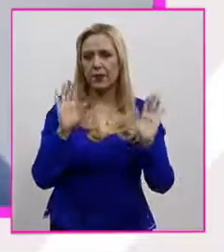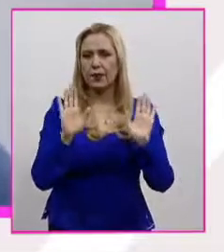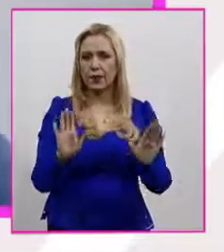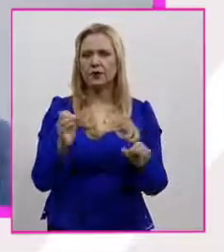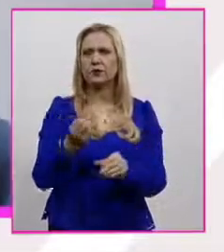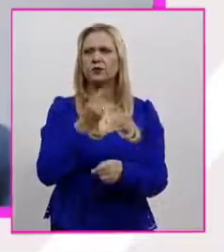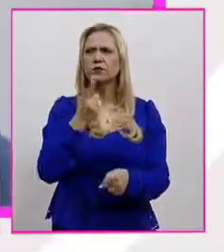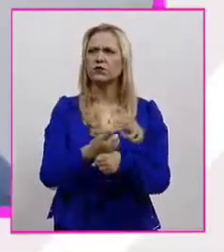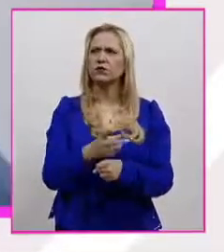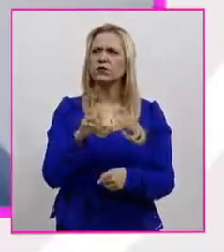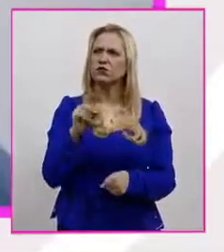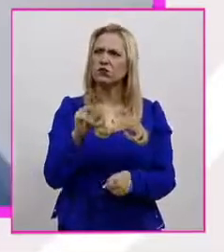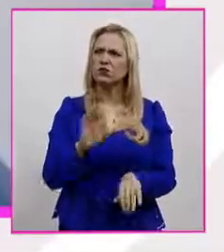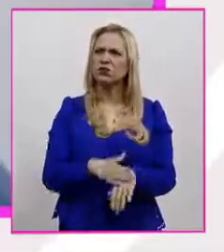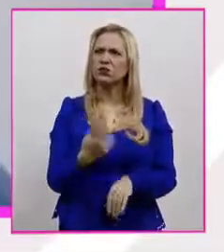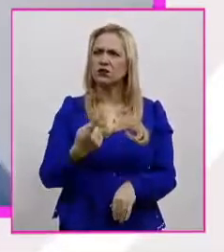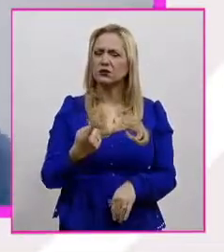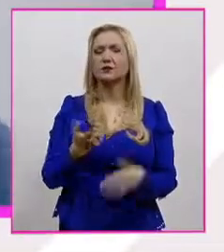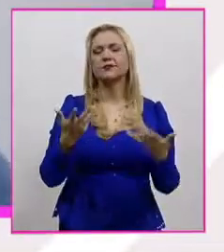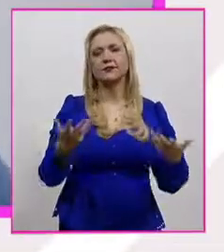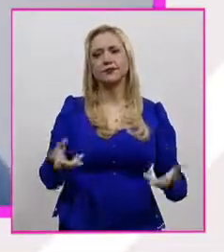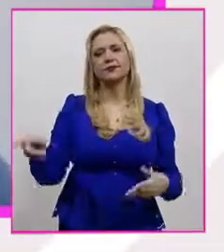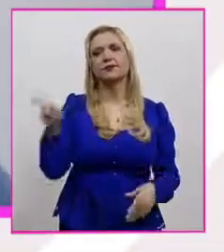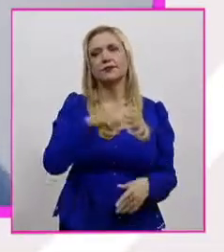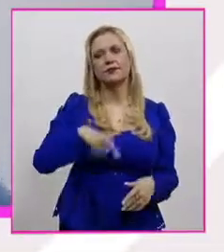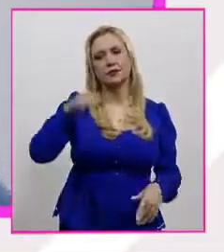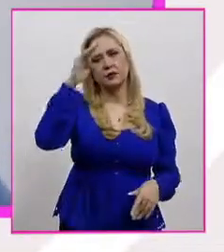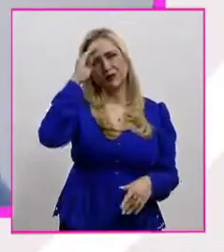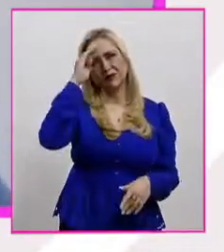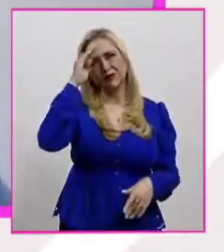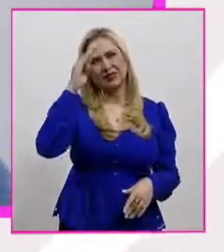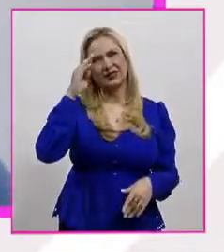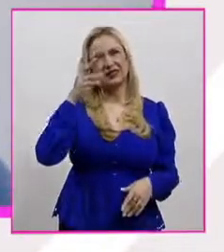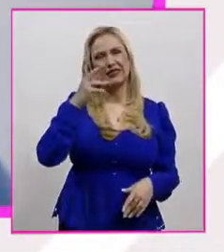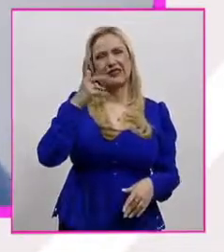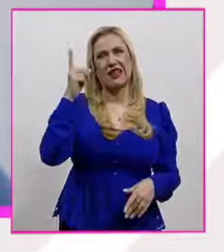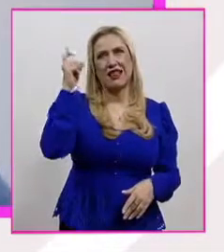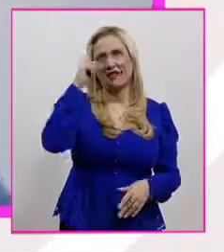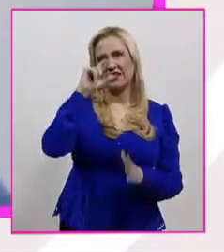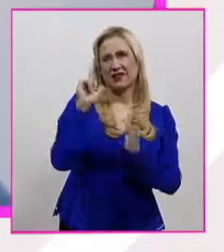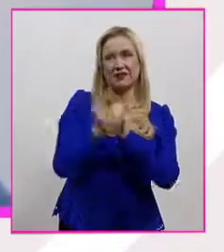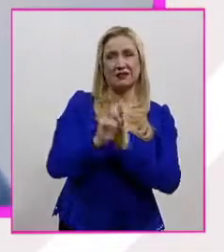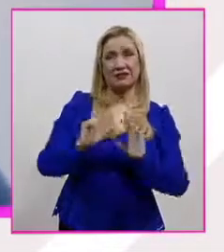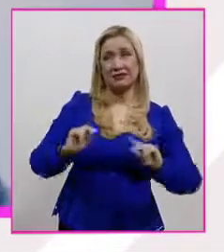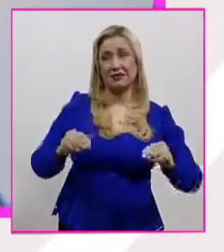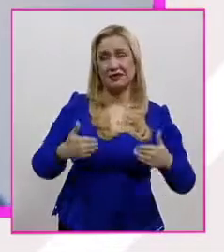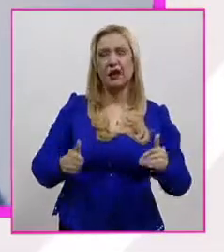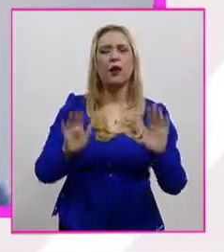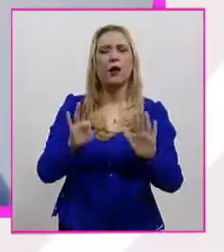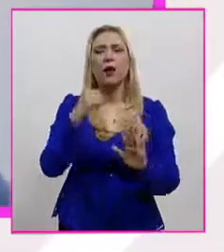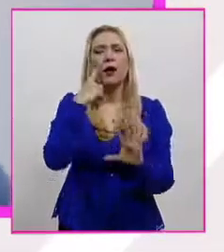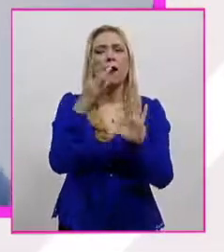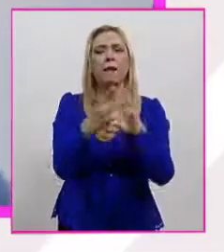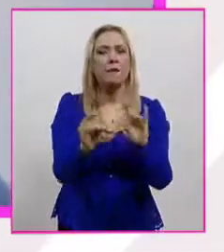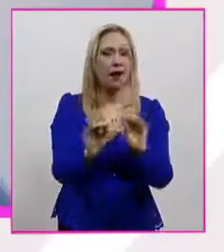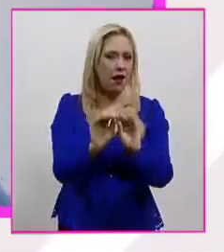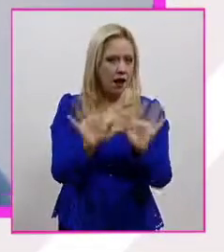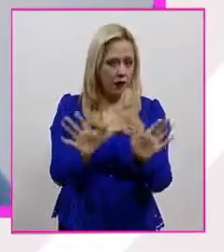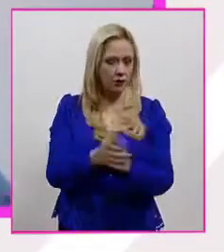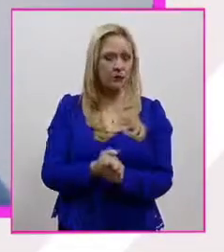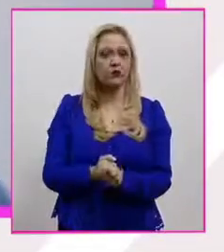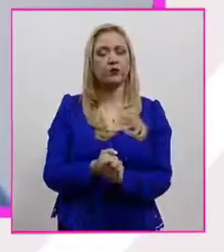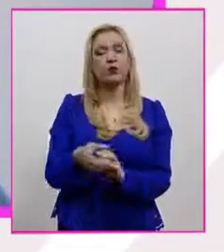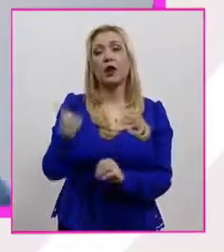oportunidades, porque Luis es súper bueno para los temas tan técnicos, pero quizá para socializarlo un poquito más, ¿no? En el sistema educativo,